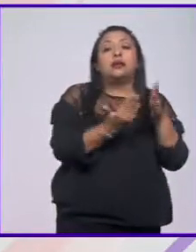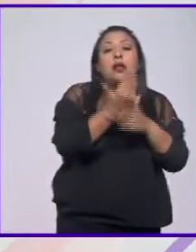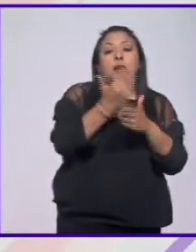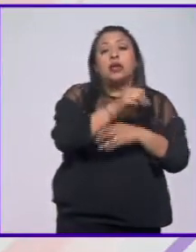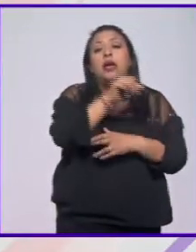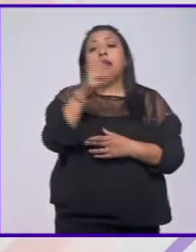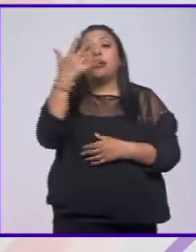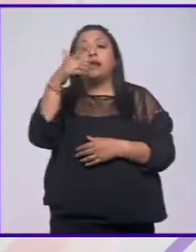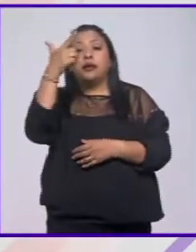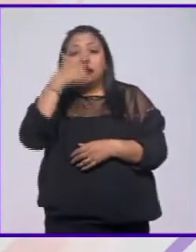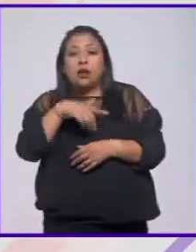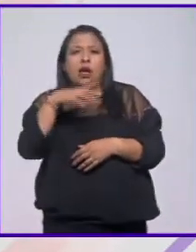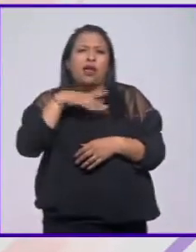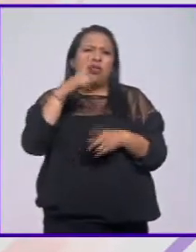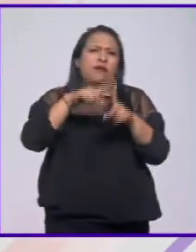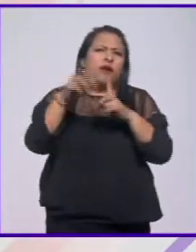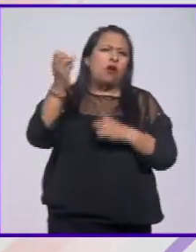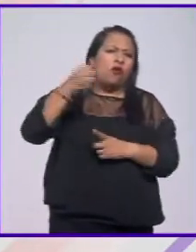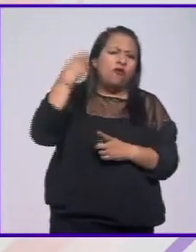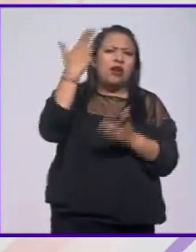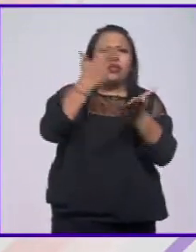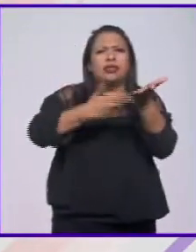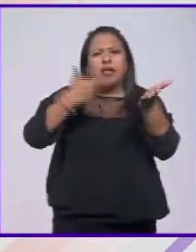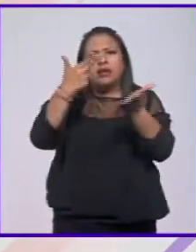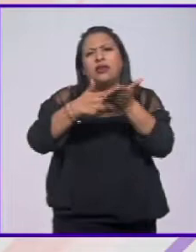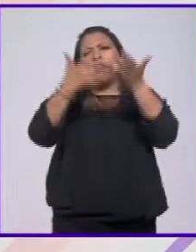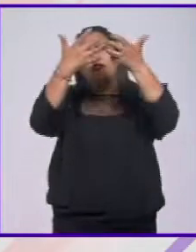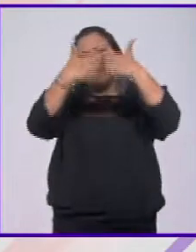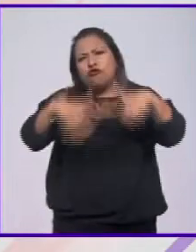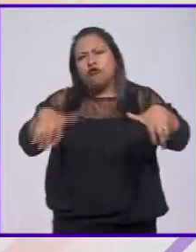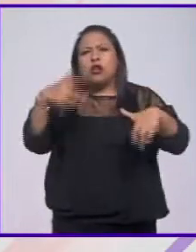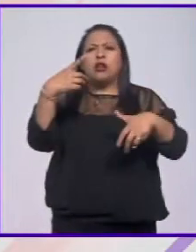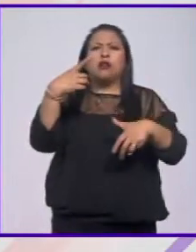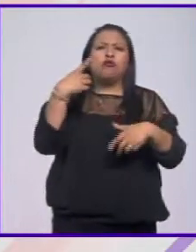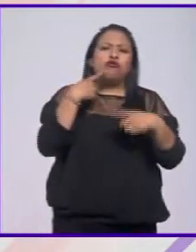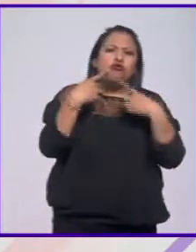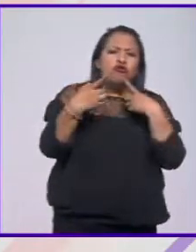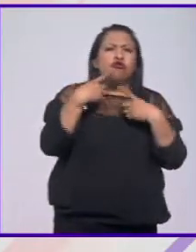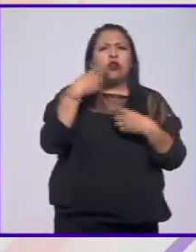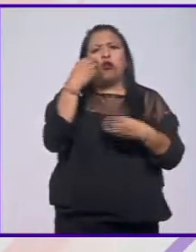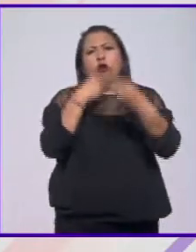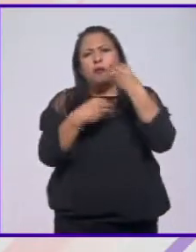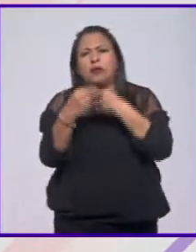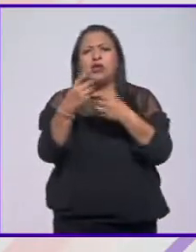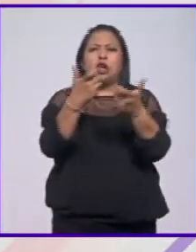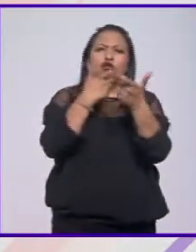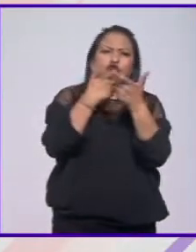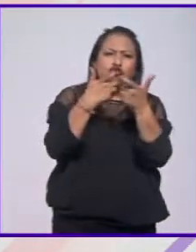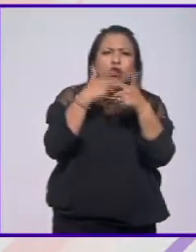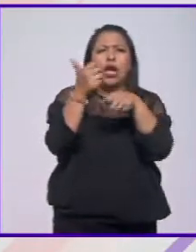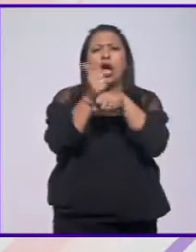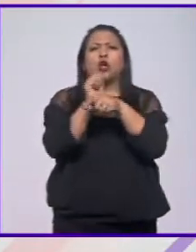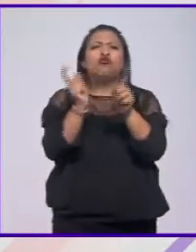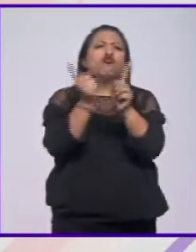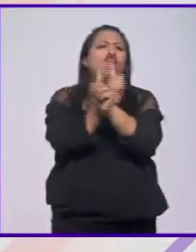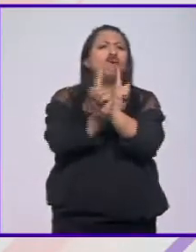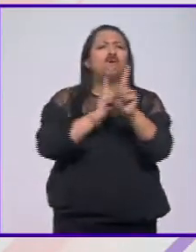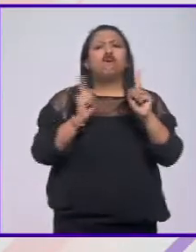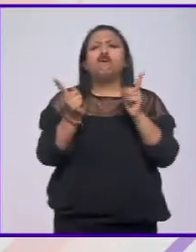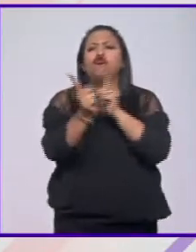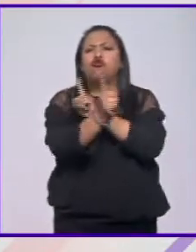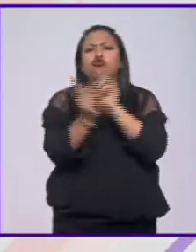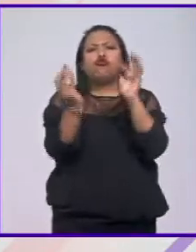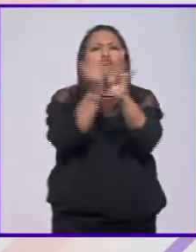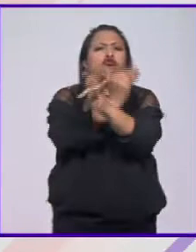noche, lleno de conferencias, talleres, puestas en escena, charlas, comida, risas, actores caminando por todos